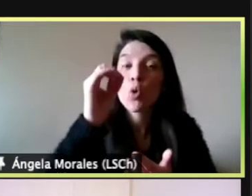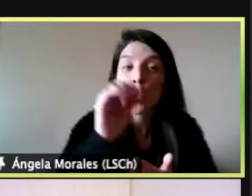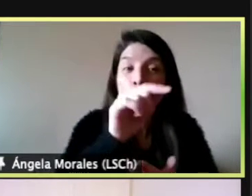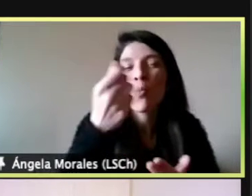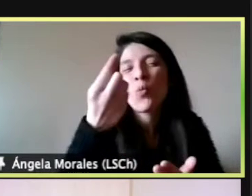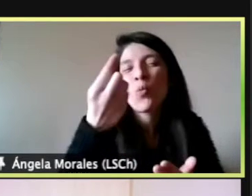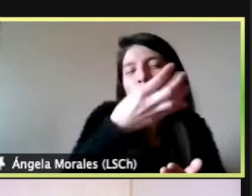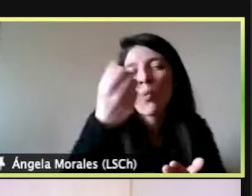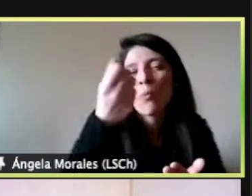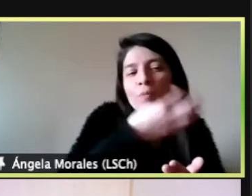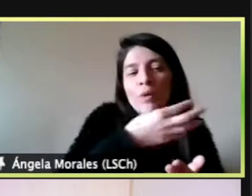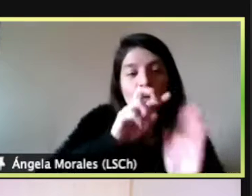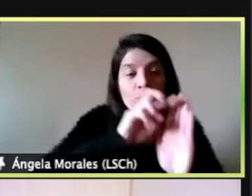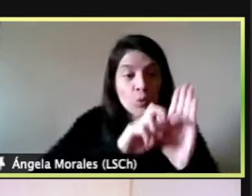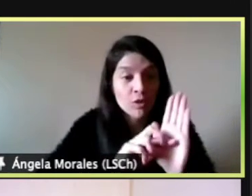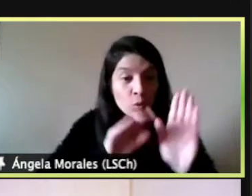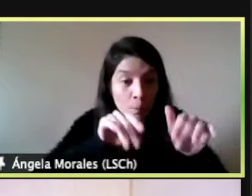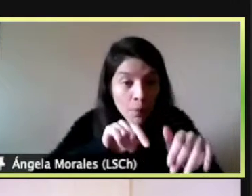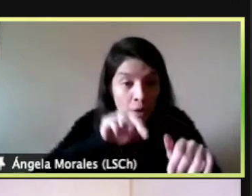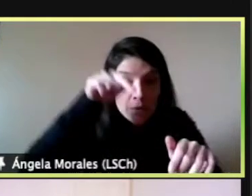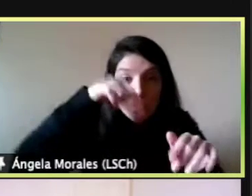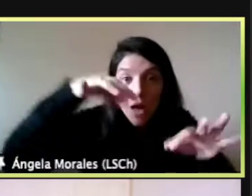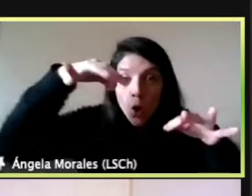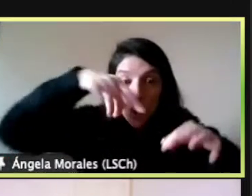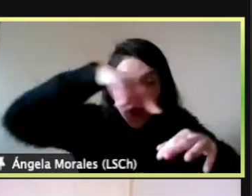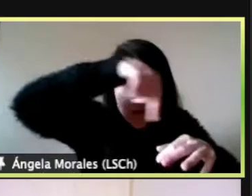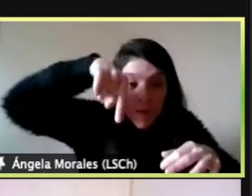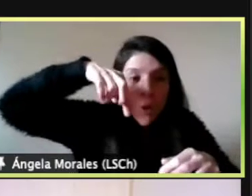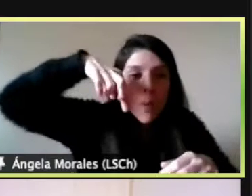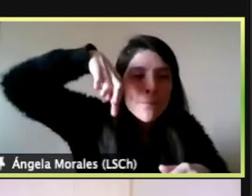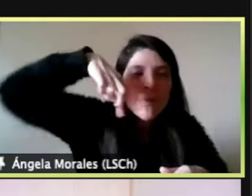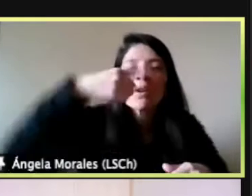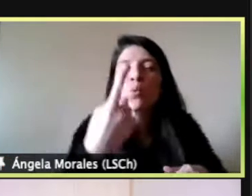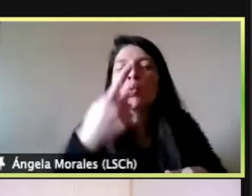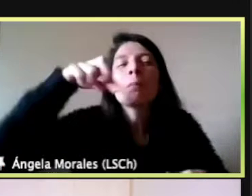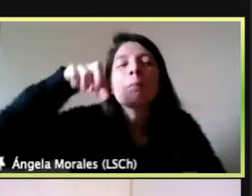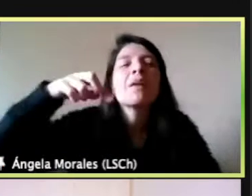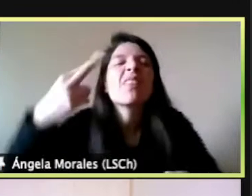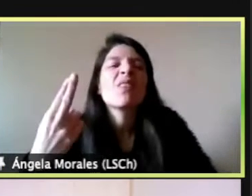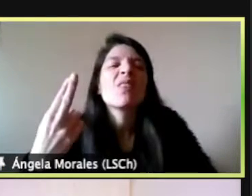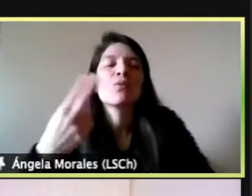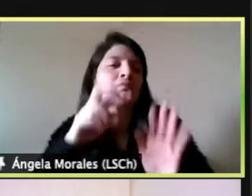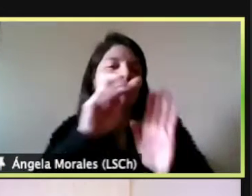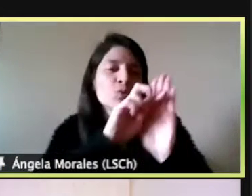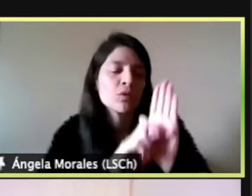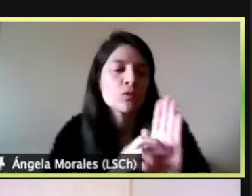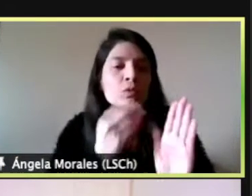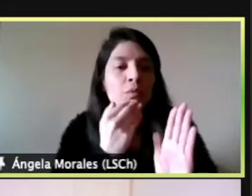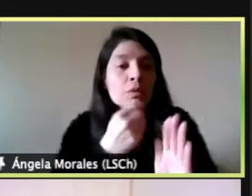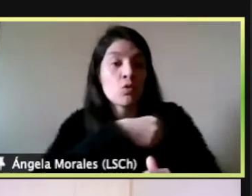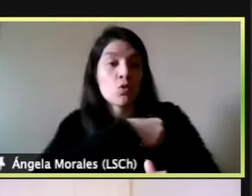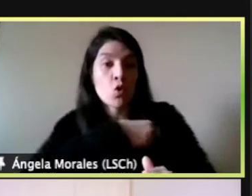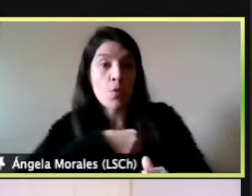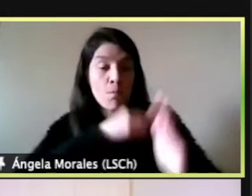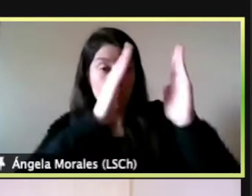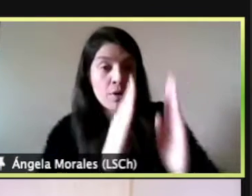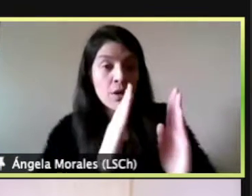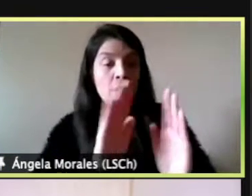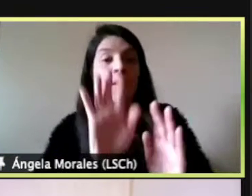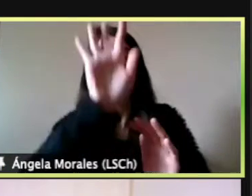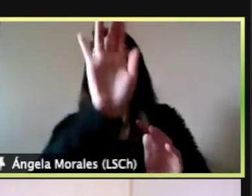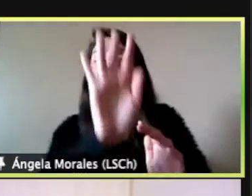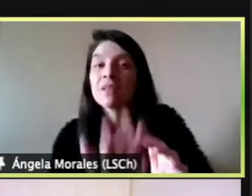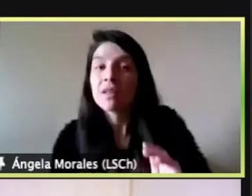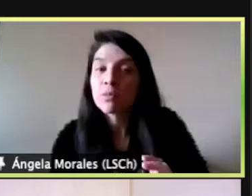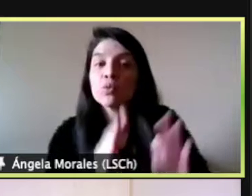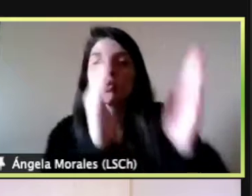hoja. Podemos tener el nombre del proyecto, una descripción de este proyecto y también nosotros podemos tener los montos asignados, que